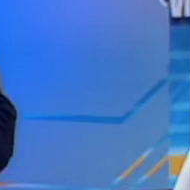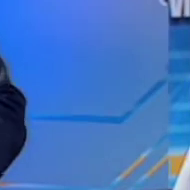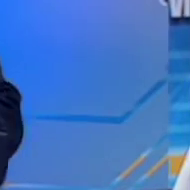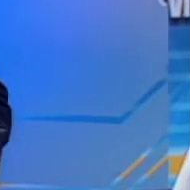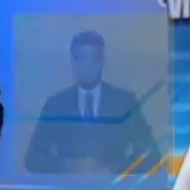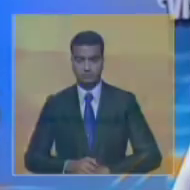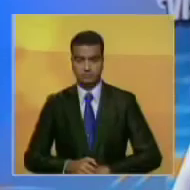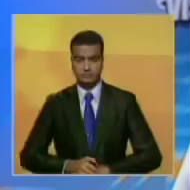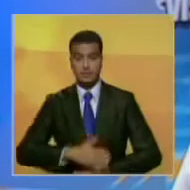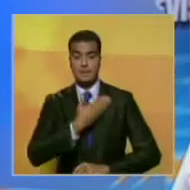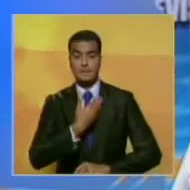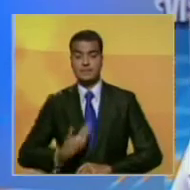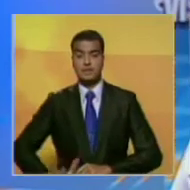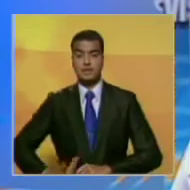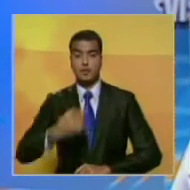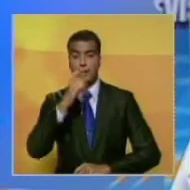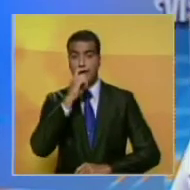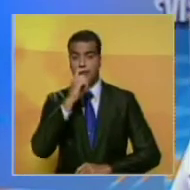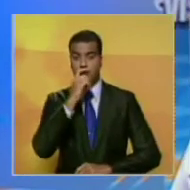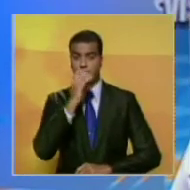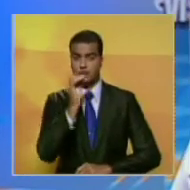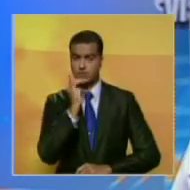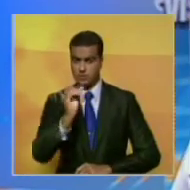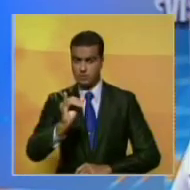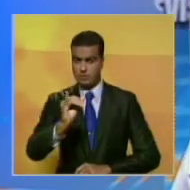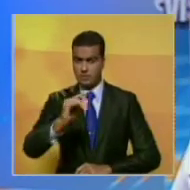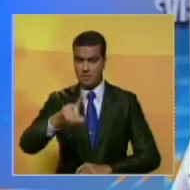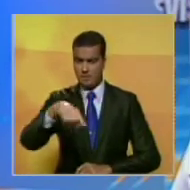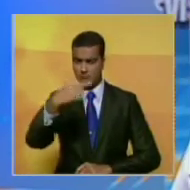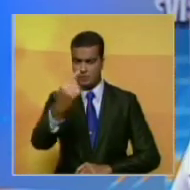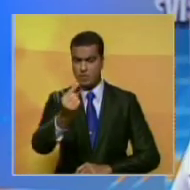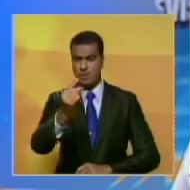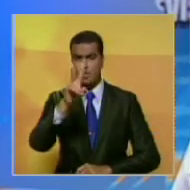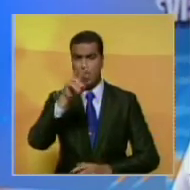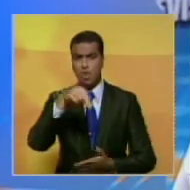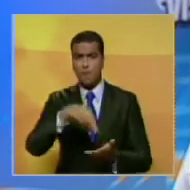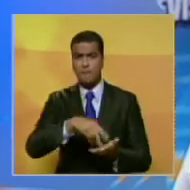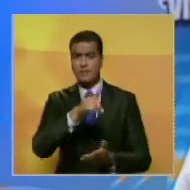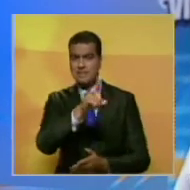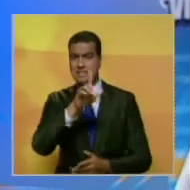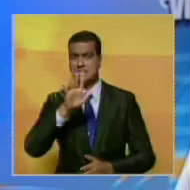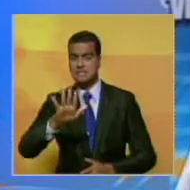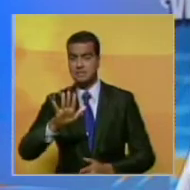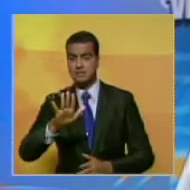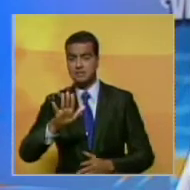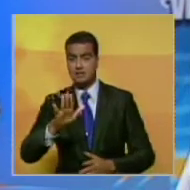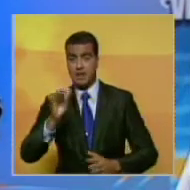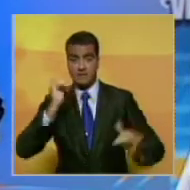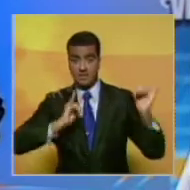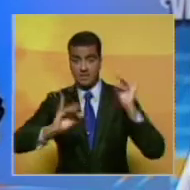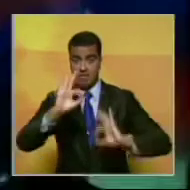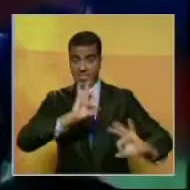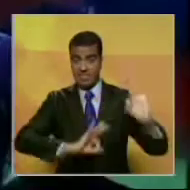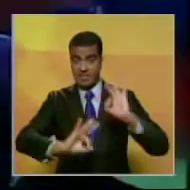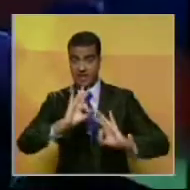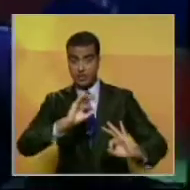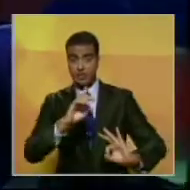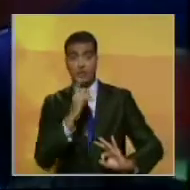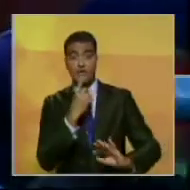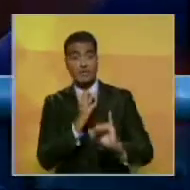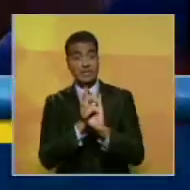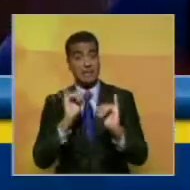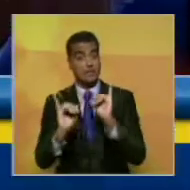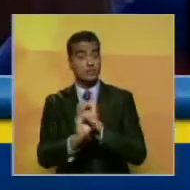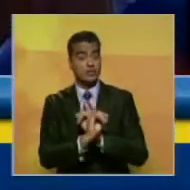El presidente de la República, Nicolás Maduro, anunció que para el año 2015 el Festival de Teatro tendrá carácter internacional. El jefe de Estado encabezó